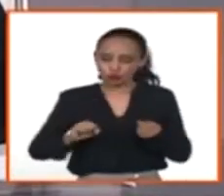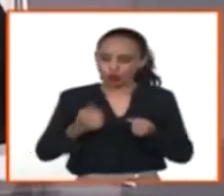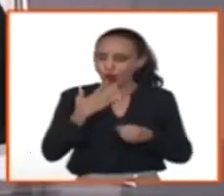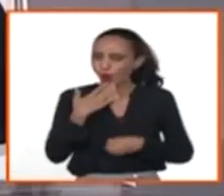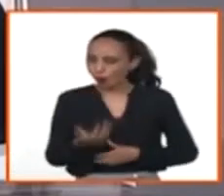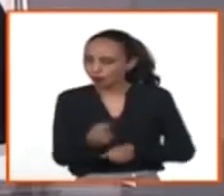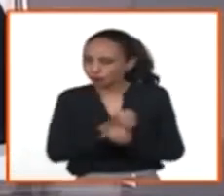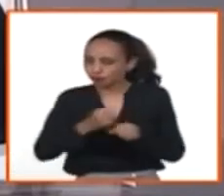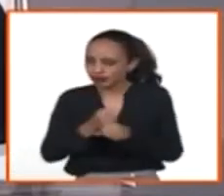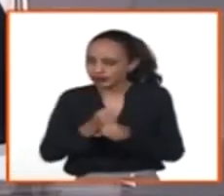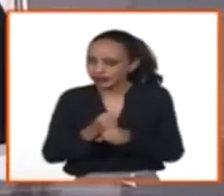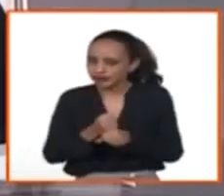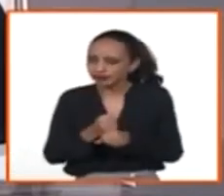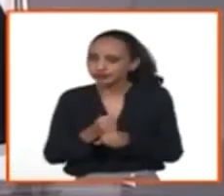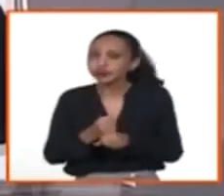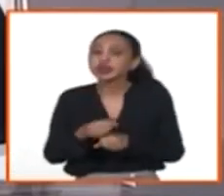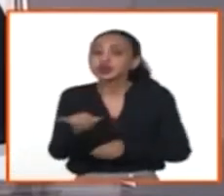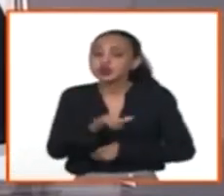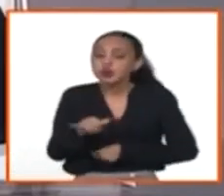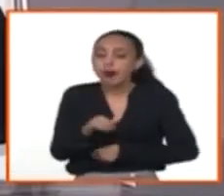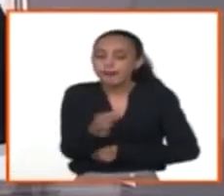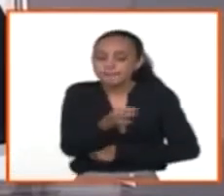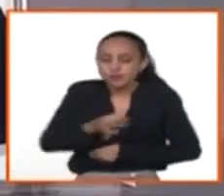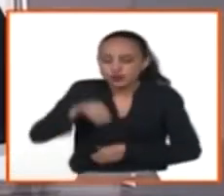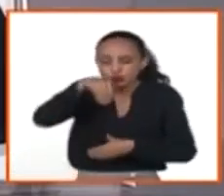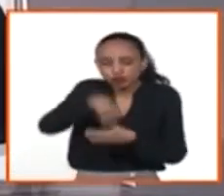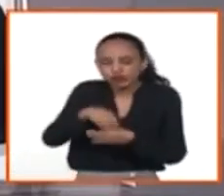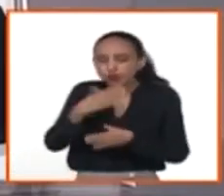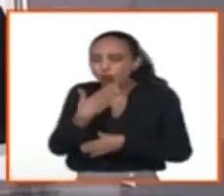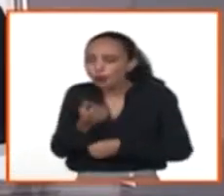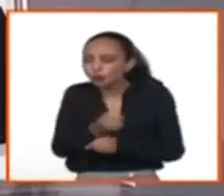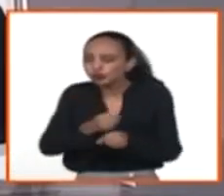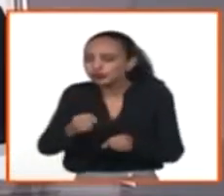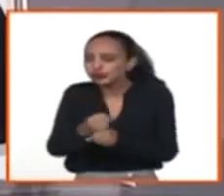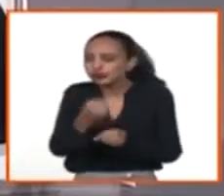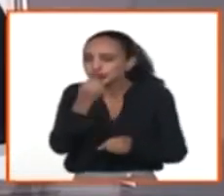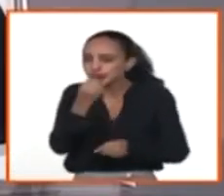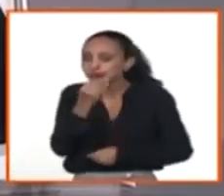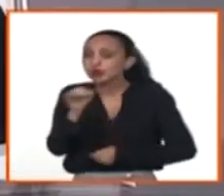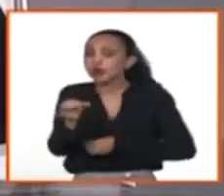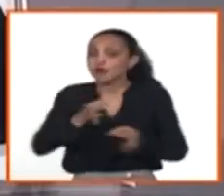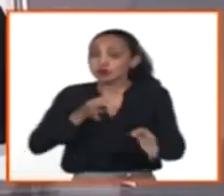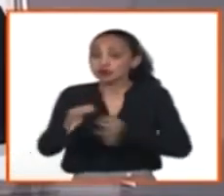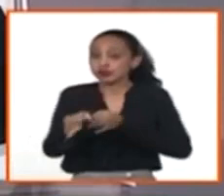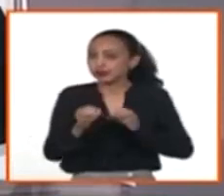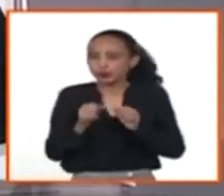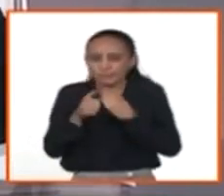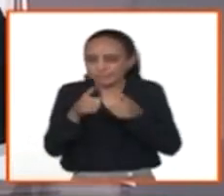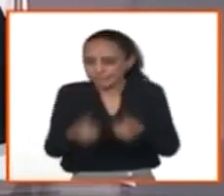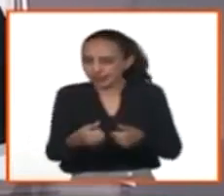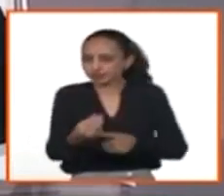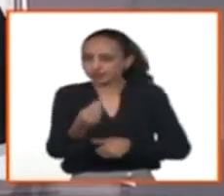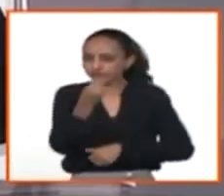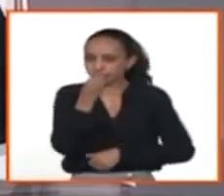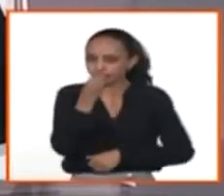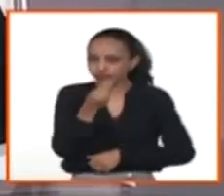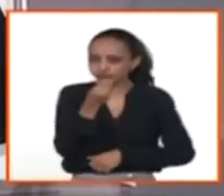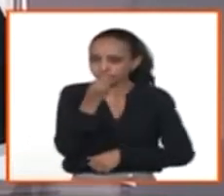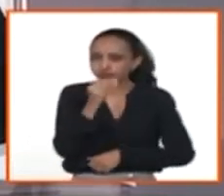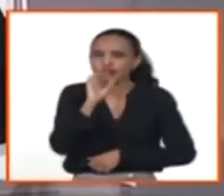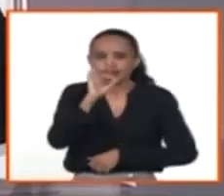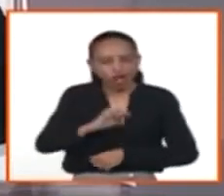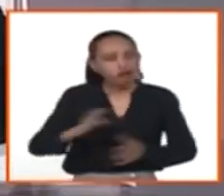alimentarios locales en los municipios. Van a estar coadyuvando al funcionamiento adecuado de los mismos, a que realmente se estimule,